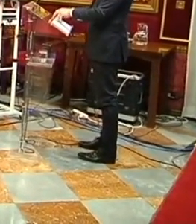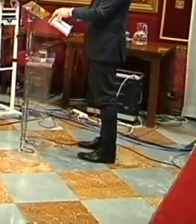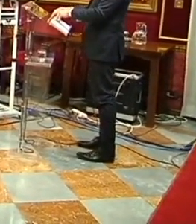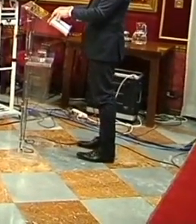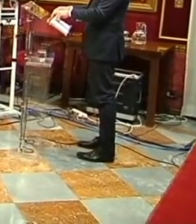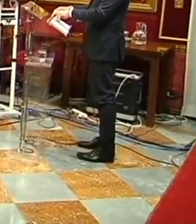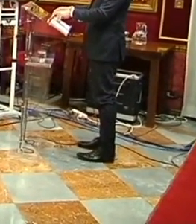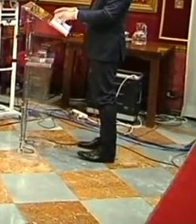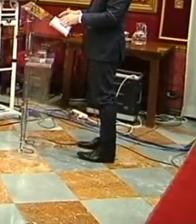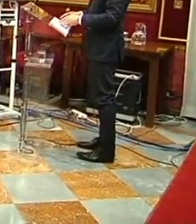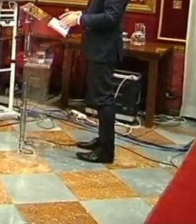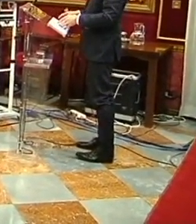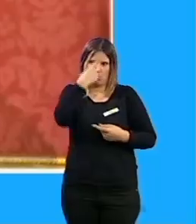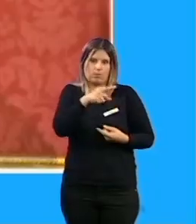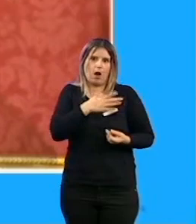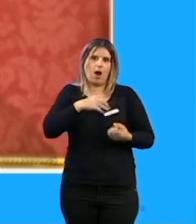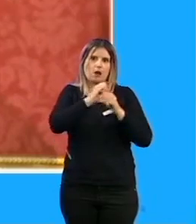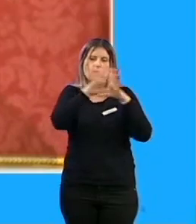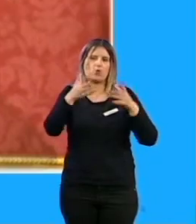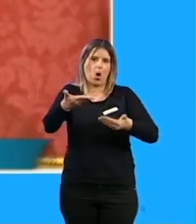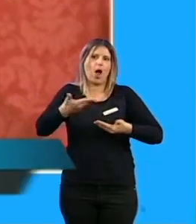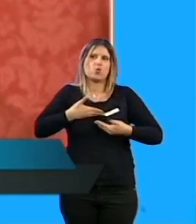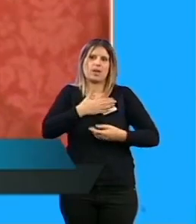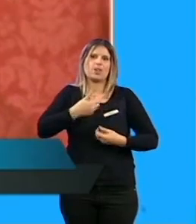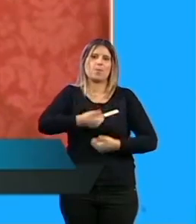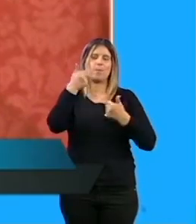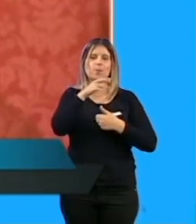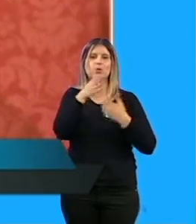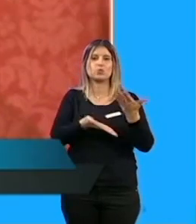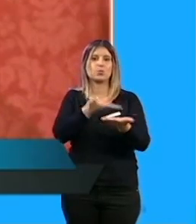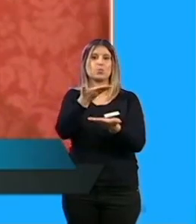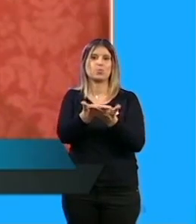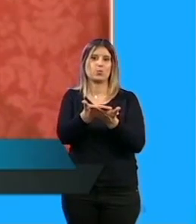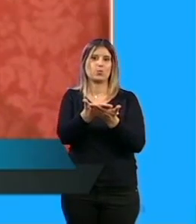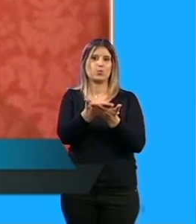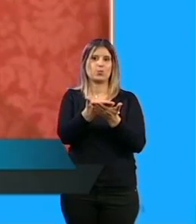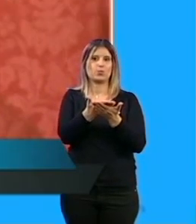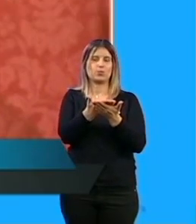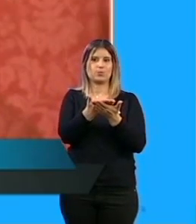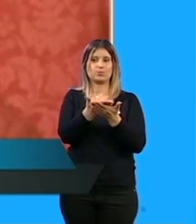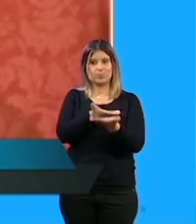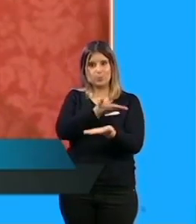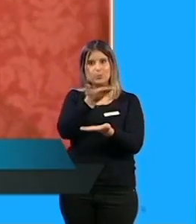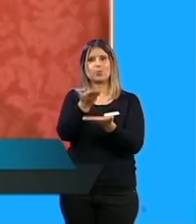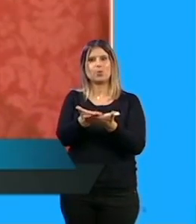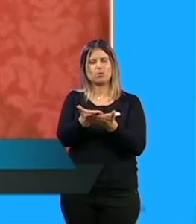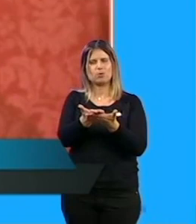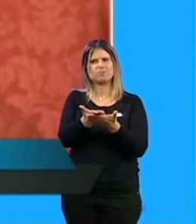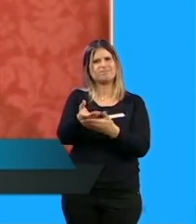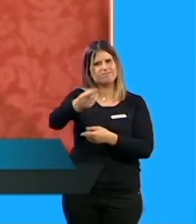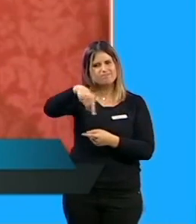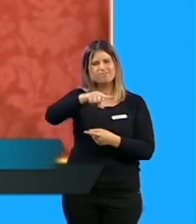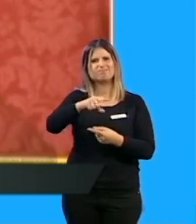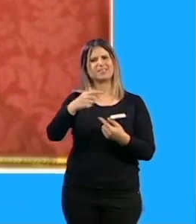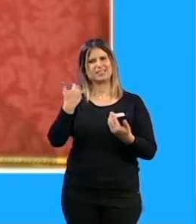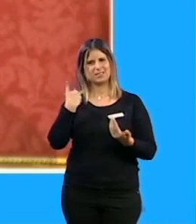a los que más lo necesitan en este momento. Por eso hoy propongo a ese extraño triunvirato que se moje,